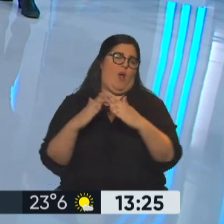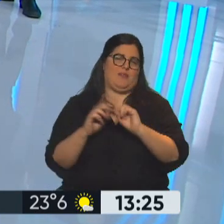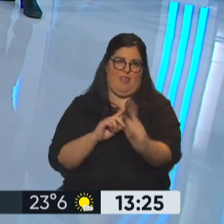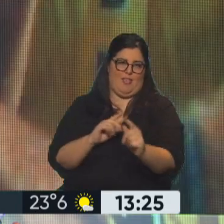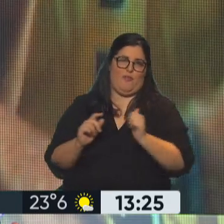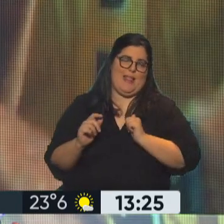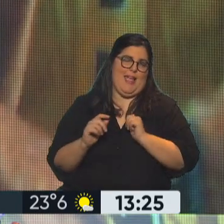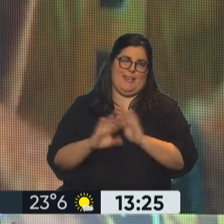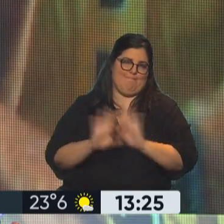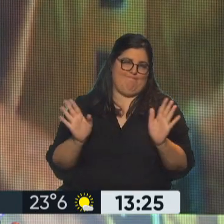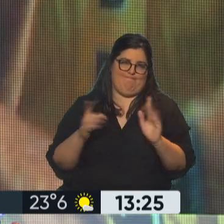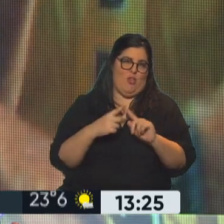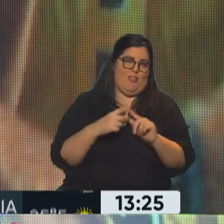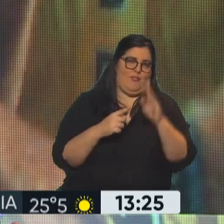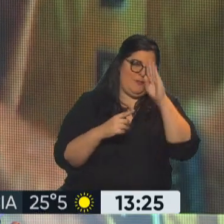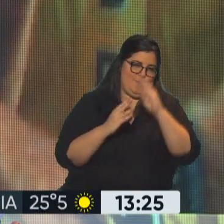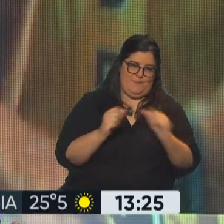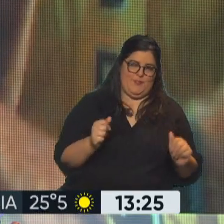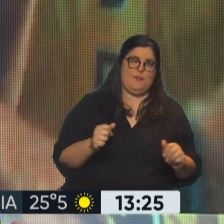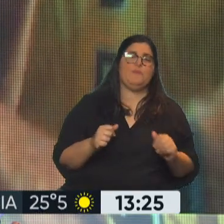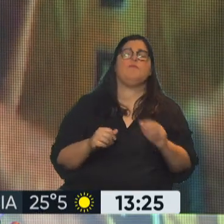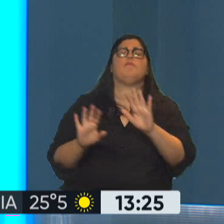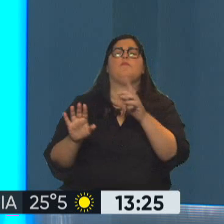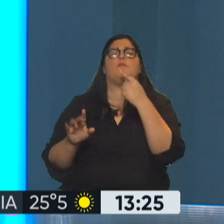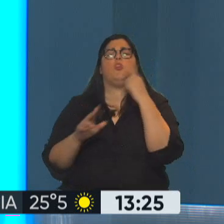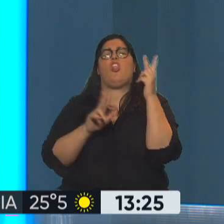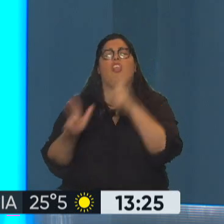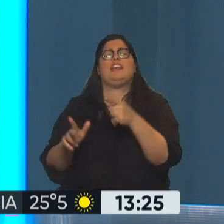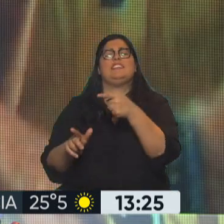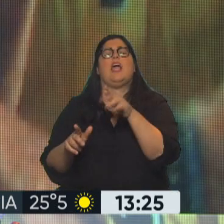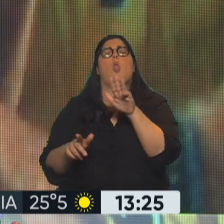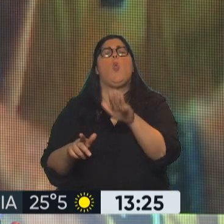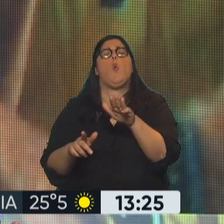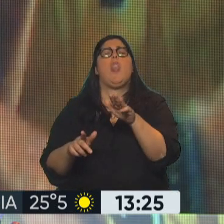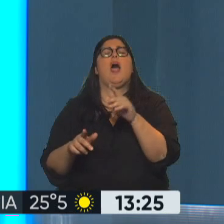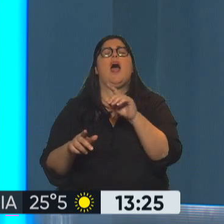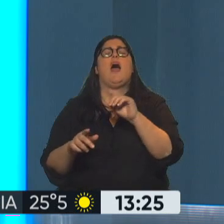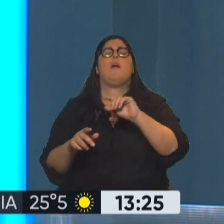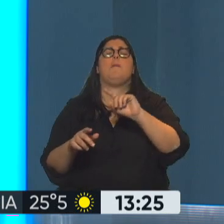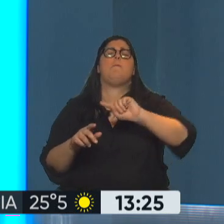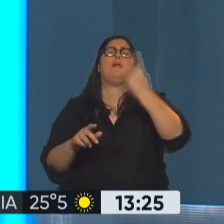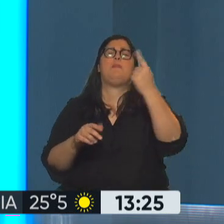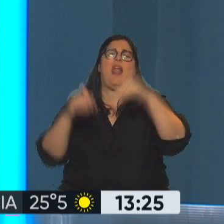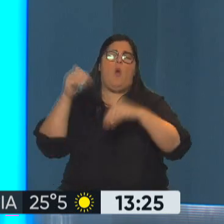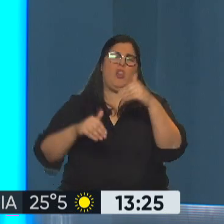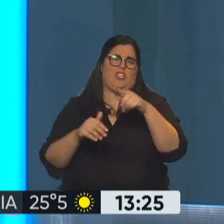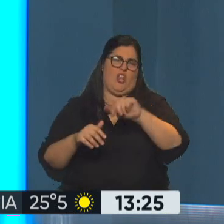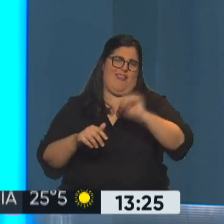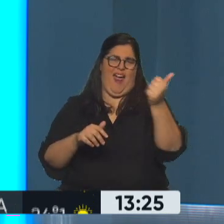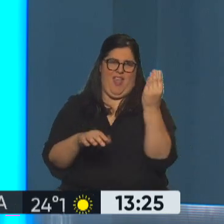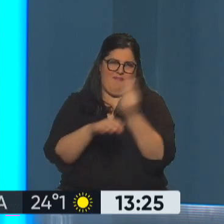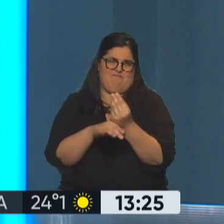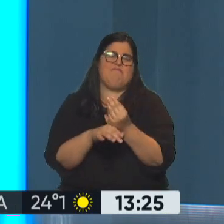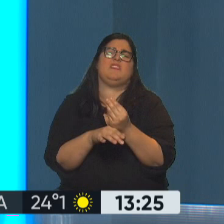todavía Lula gane en primera vuelta. Sí. Después les explico por qué. ¿Cuál es la razón? Bueno, la razón, mira, eso es un análisis